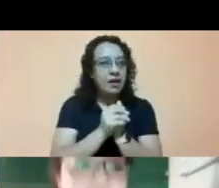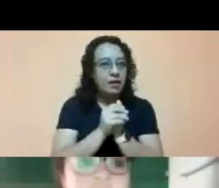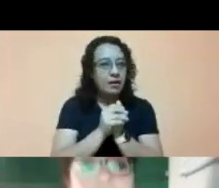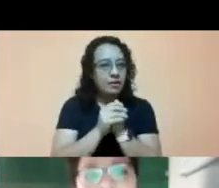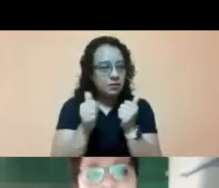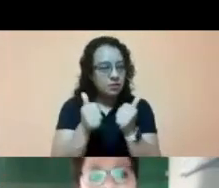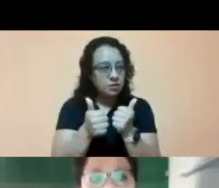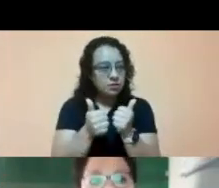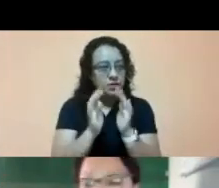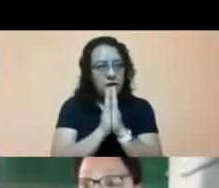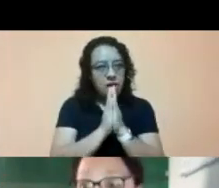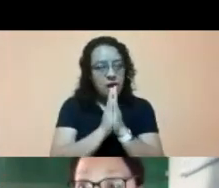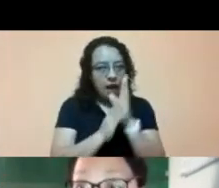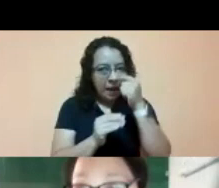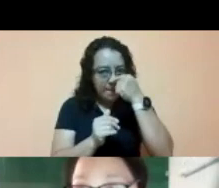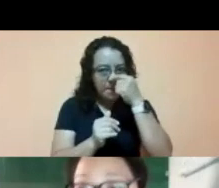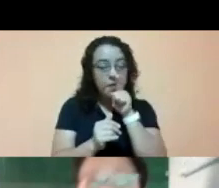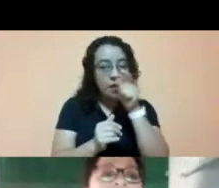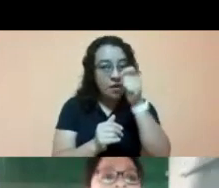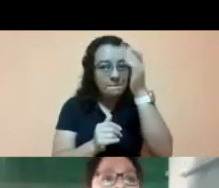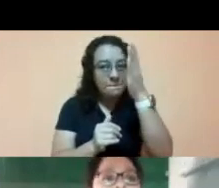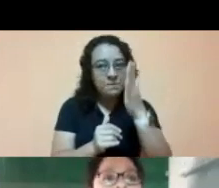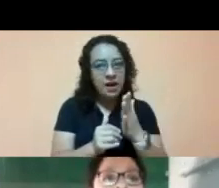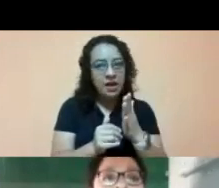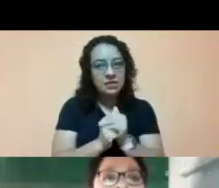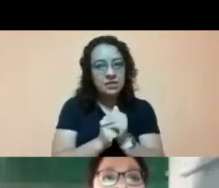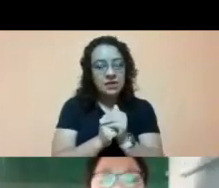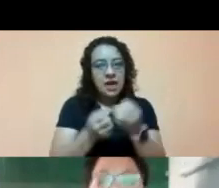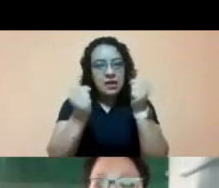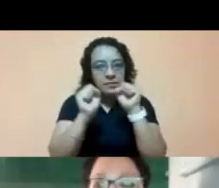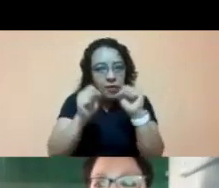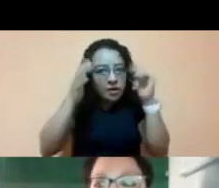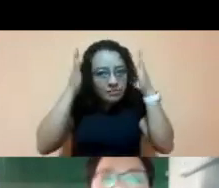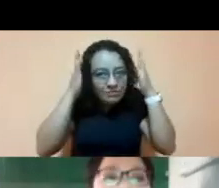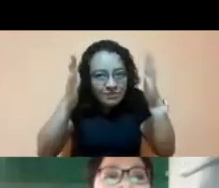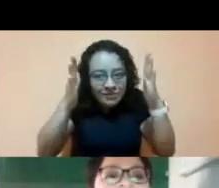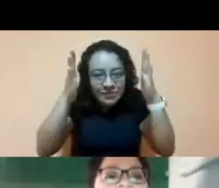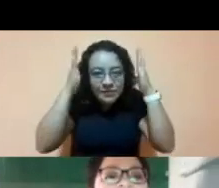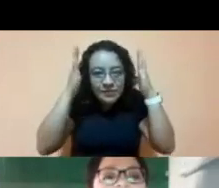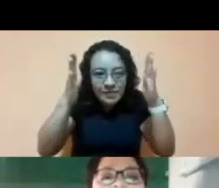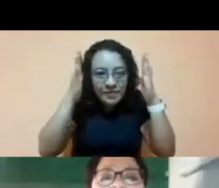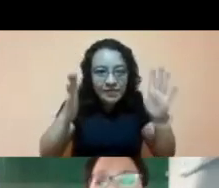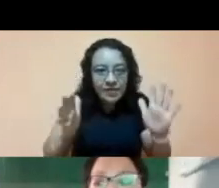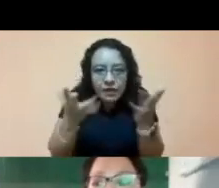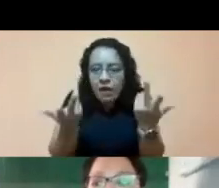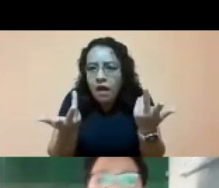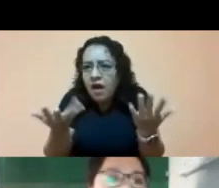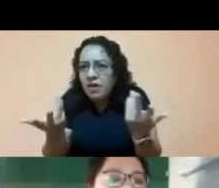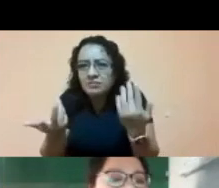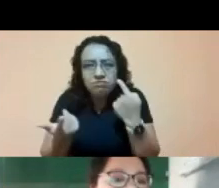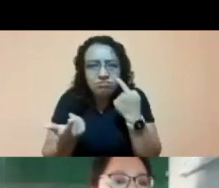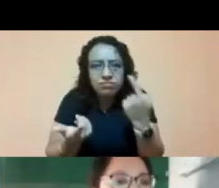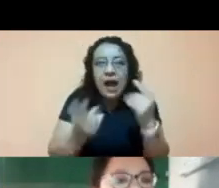vamos a pedirle también a todas las maestras que puedan estar atentas a ver que sus